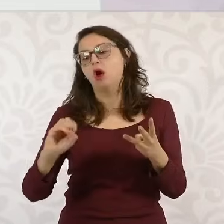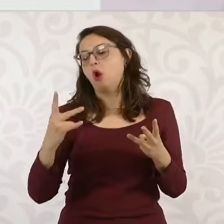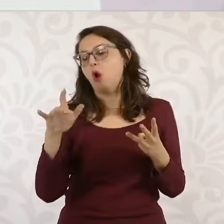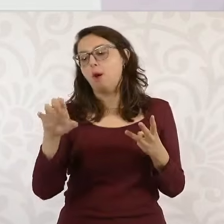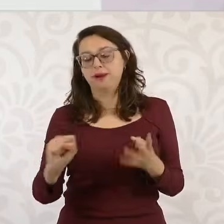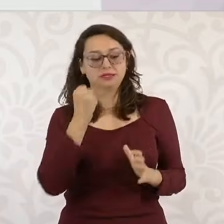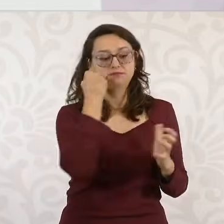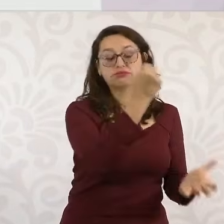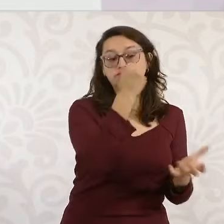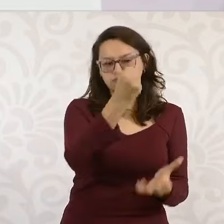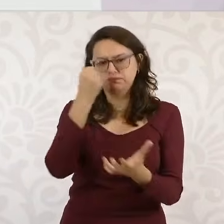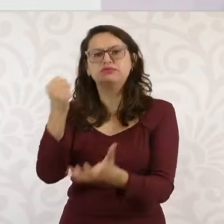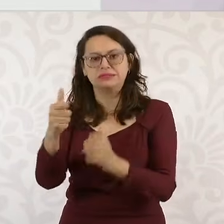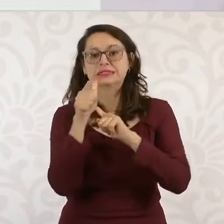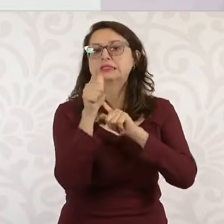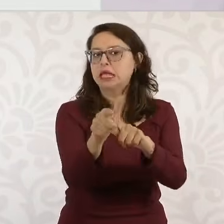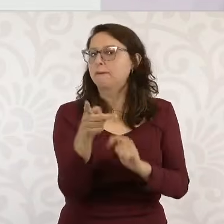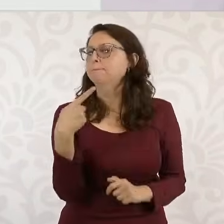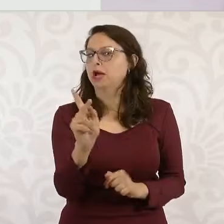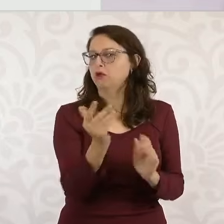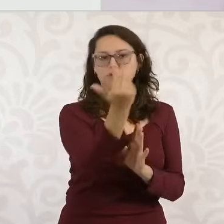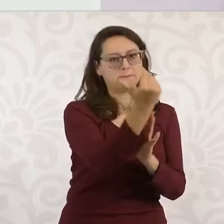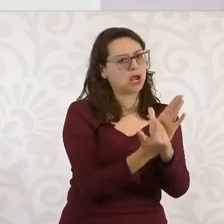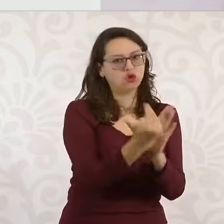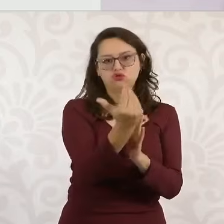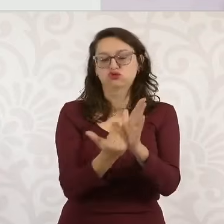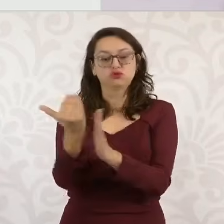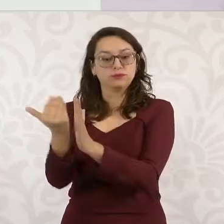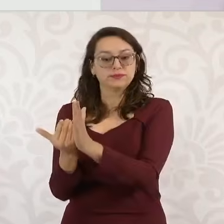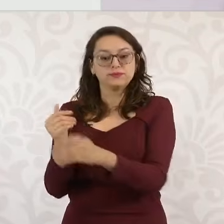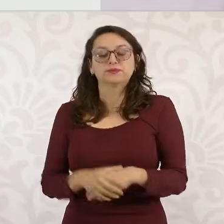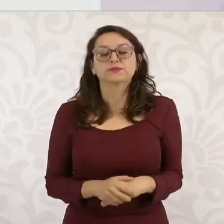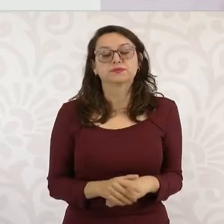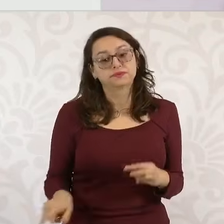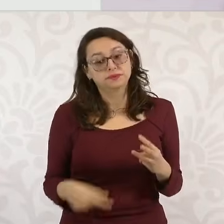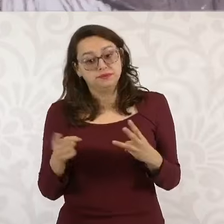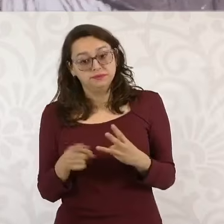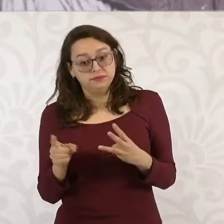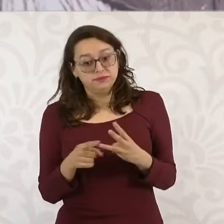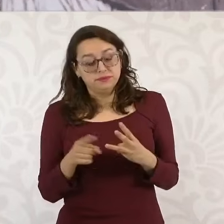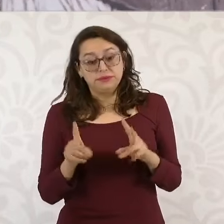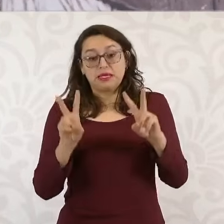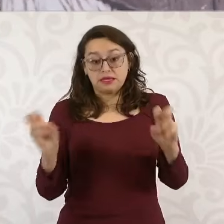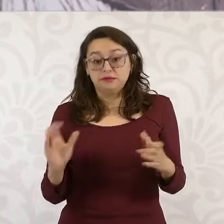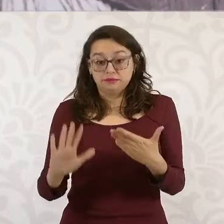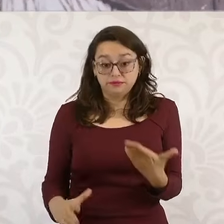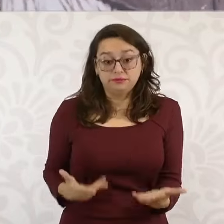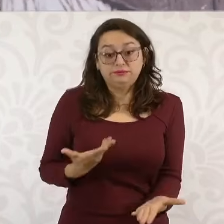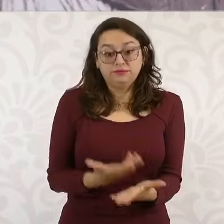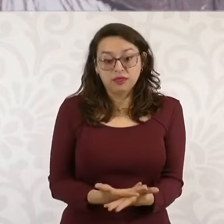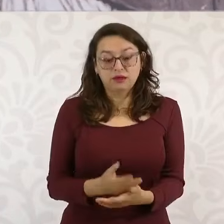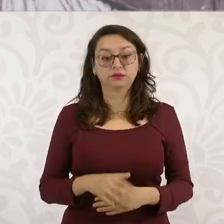Y otra que estamos poniendo, que no es directamente de la estructura electoral, que se equiparen